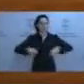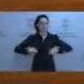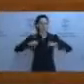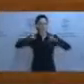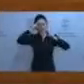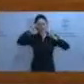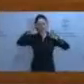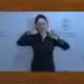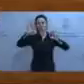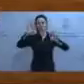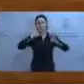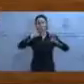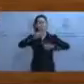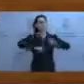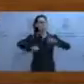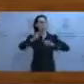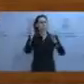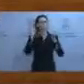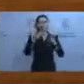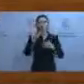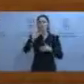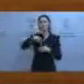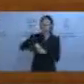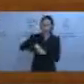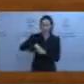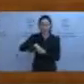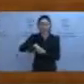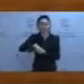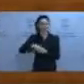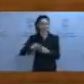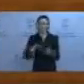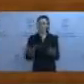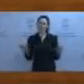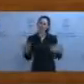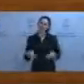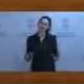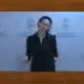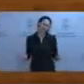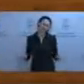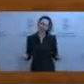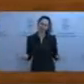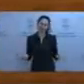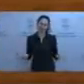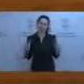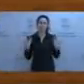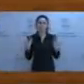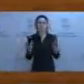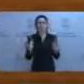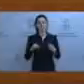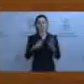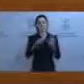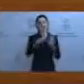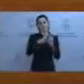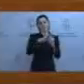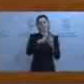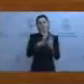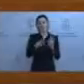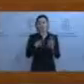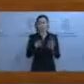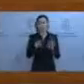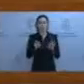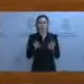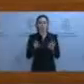habría esos problemas. No entraríamos en esos problemas. De estos, el tercer y el cuarto punto, pasaré de puntillas, porque